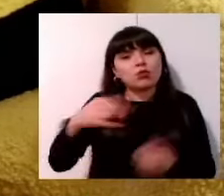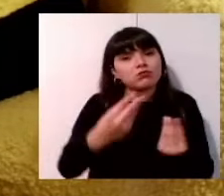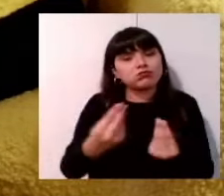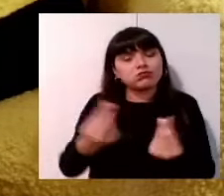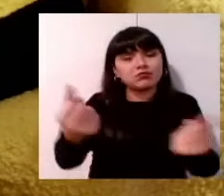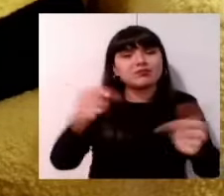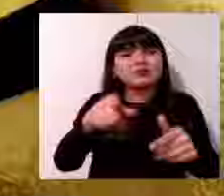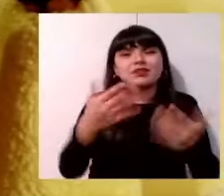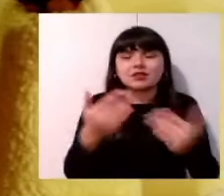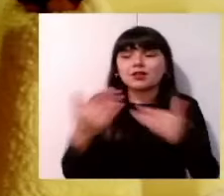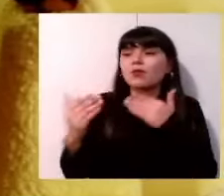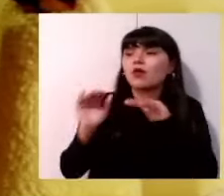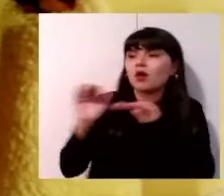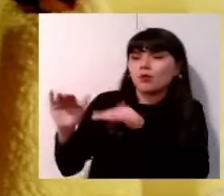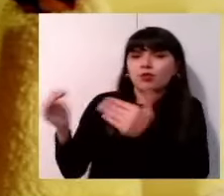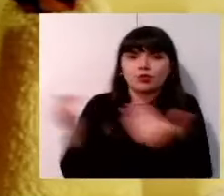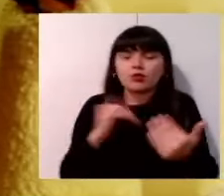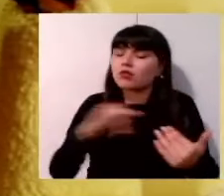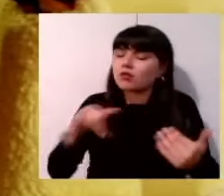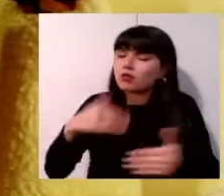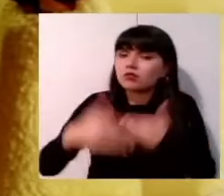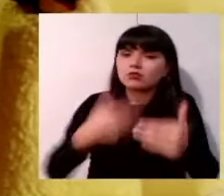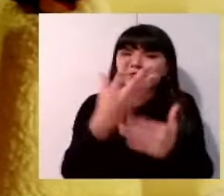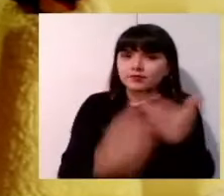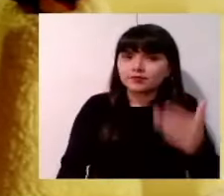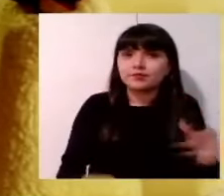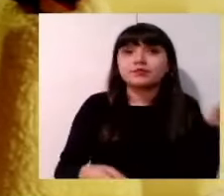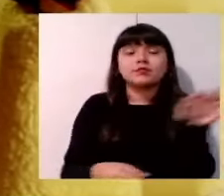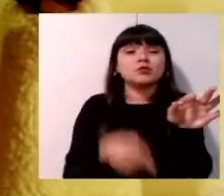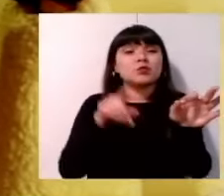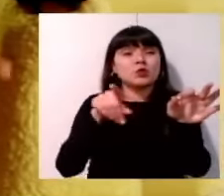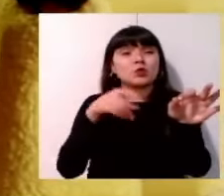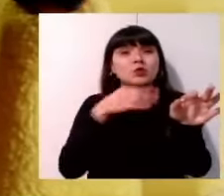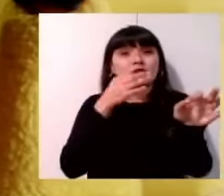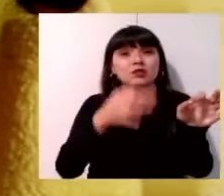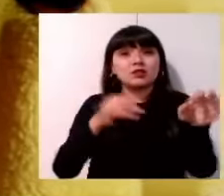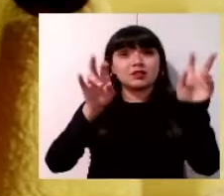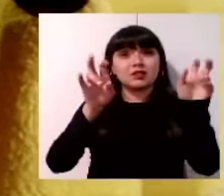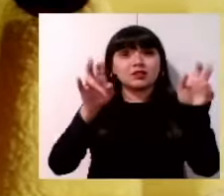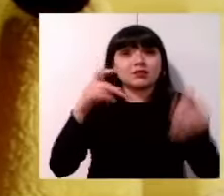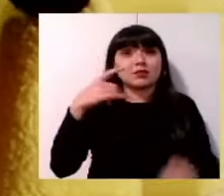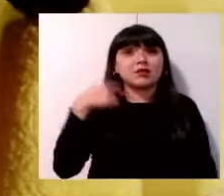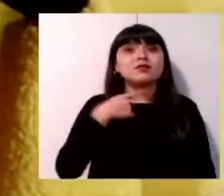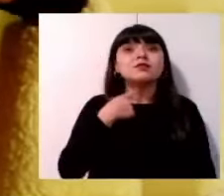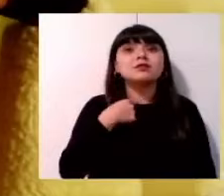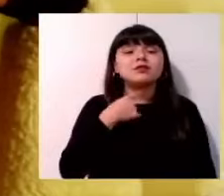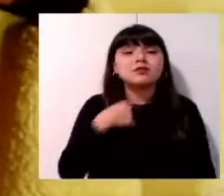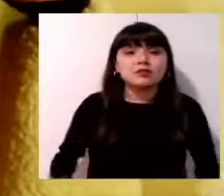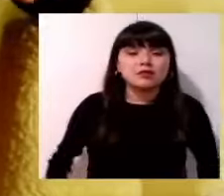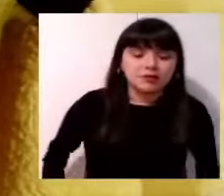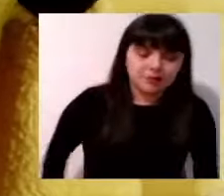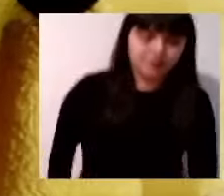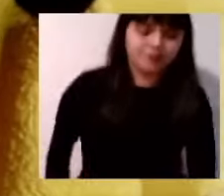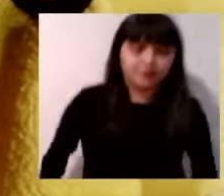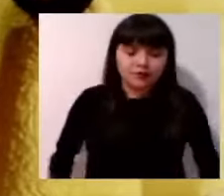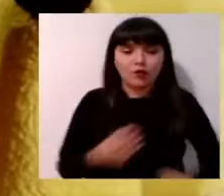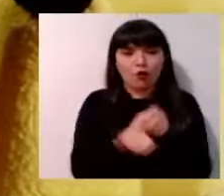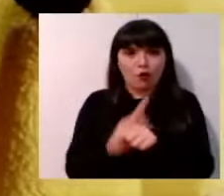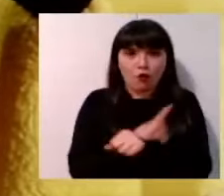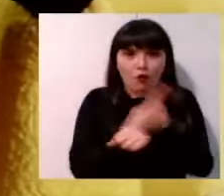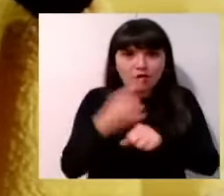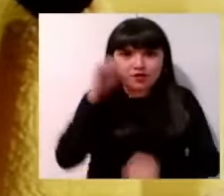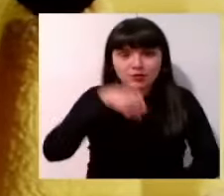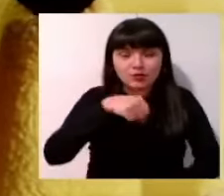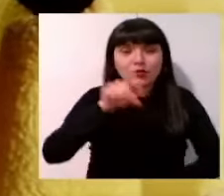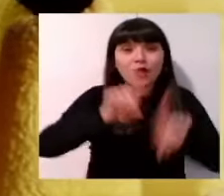pasar también. Y además tú hablabas algo súper interesante al principio, que es la cantidad de horas de sueño. A ver, sí, para la gente que se está reintegrando también y integrando a